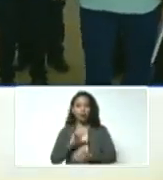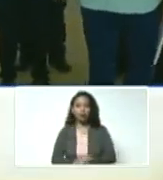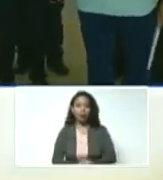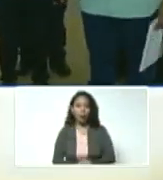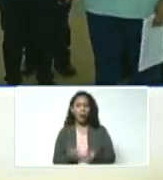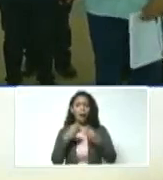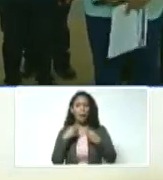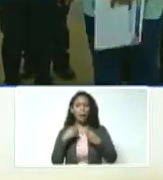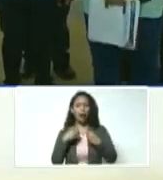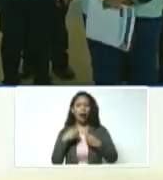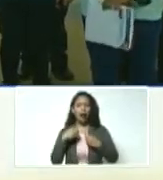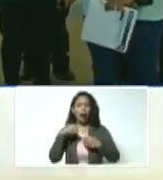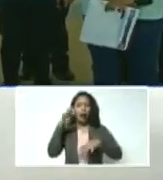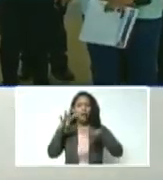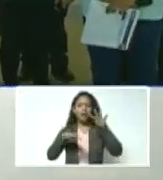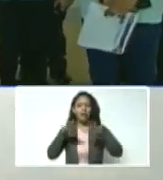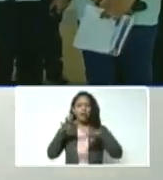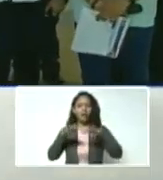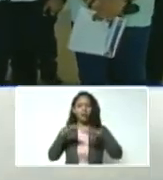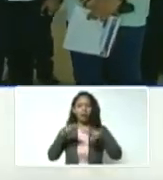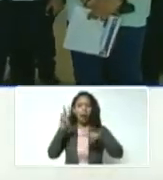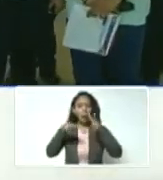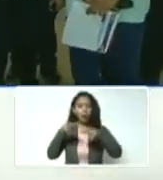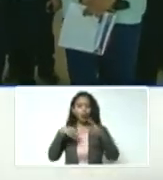la Expoferia Escolar